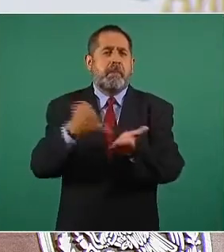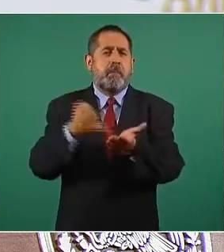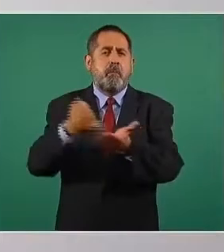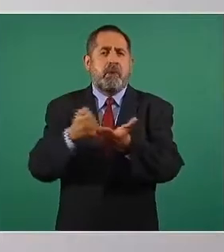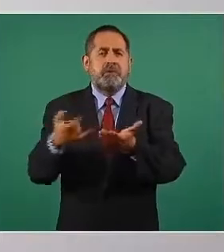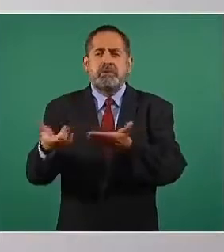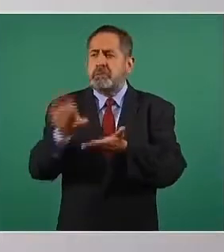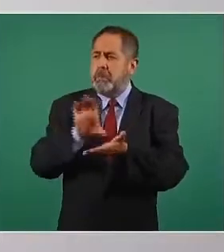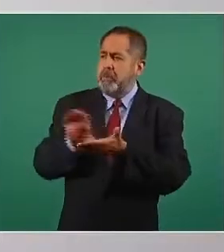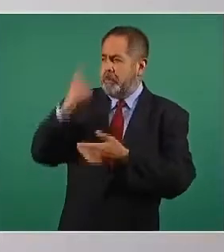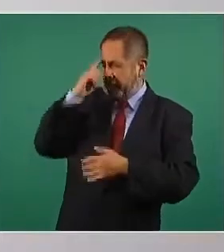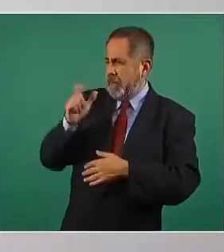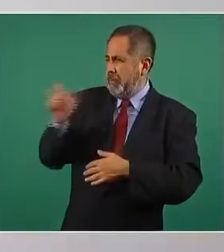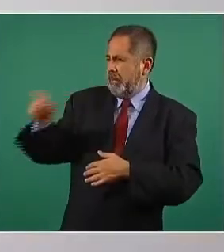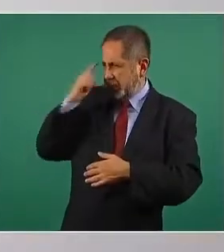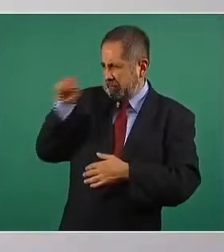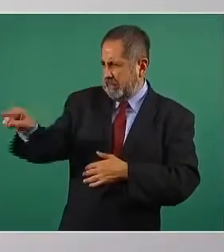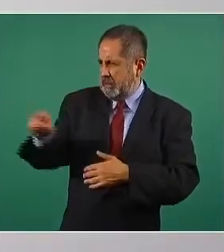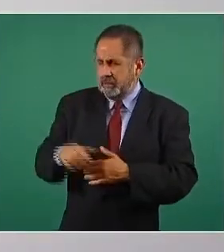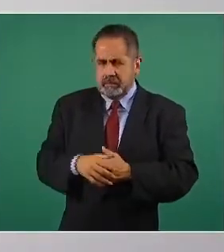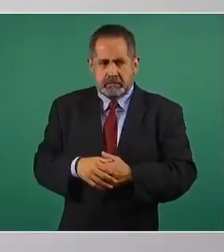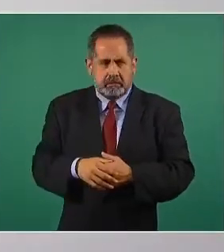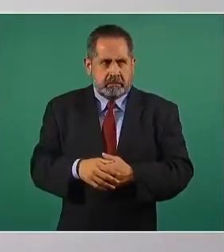pero es subrayado